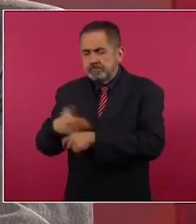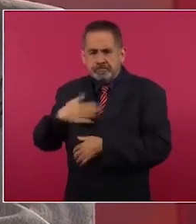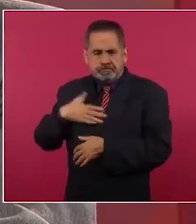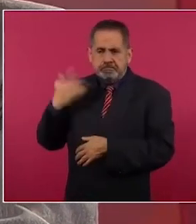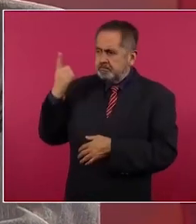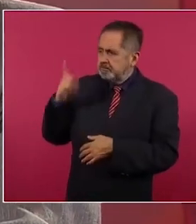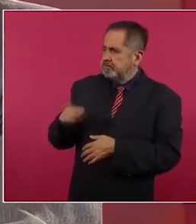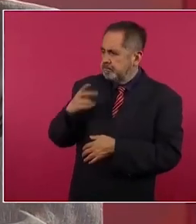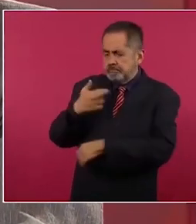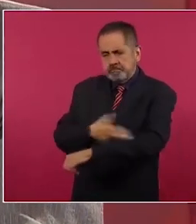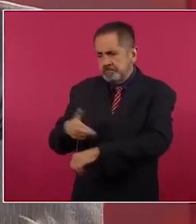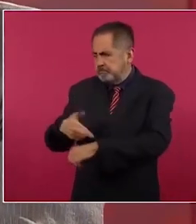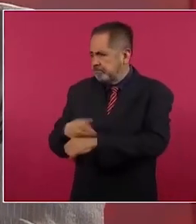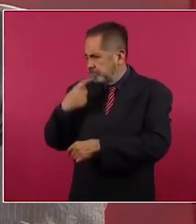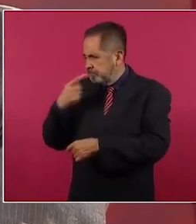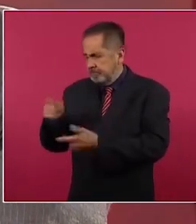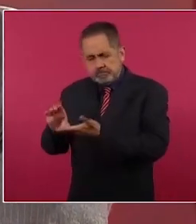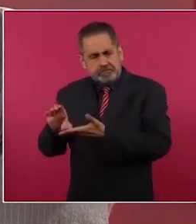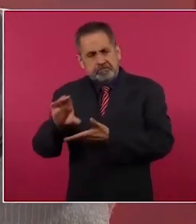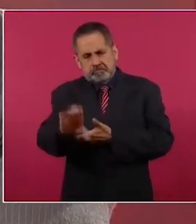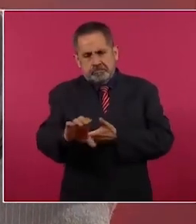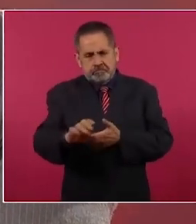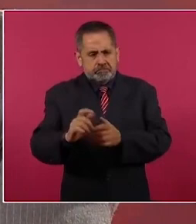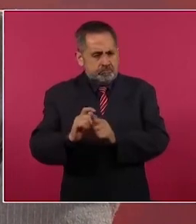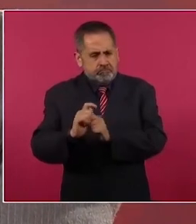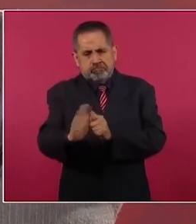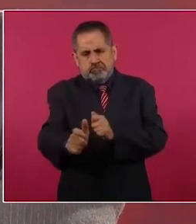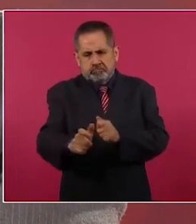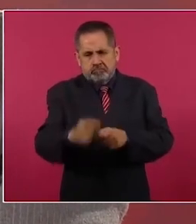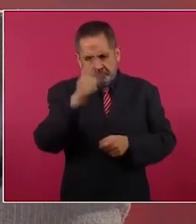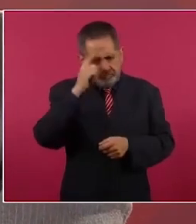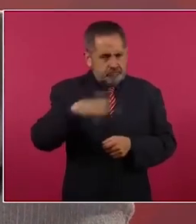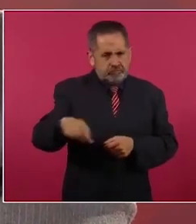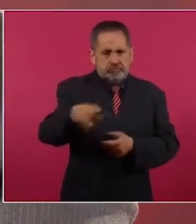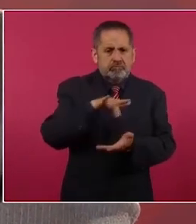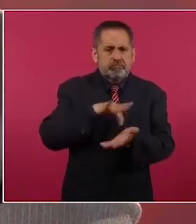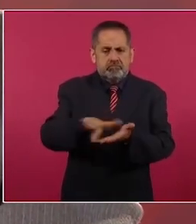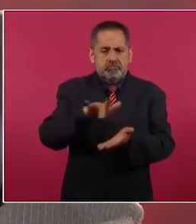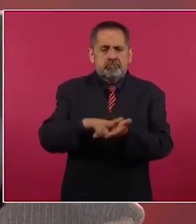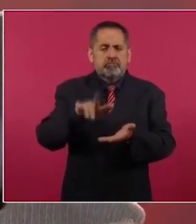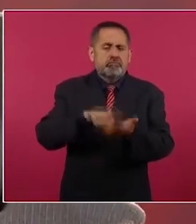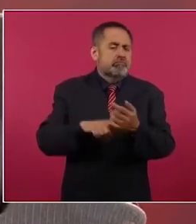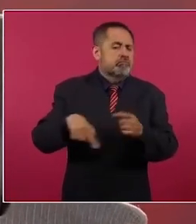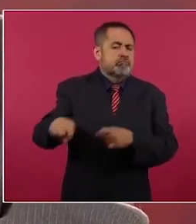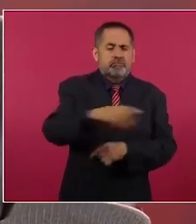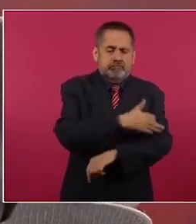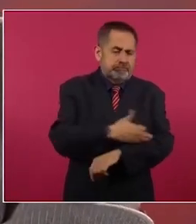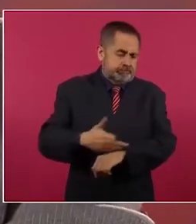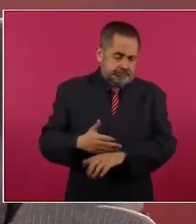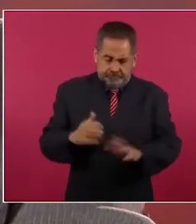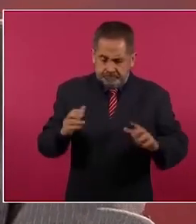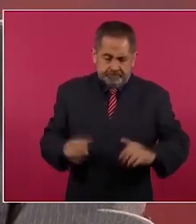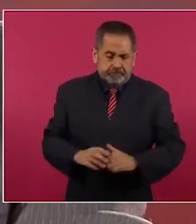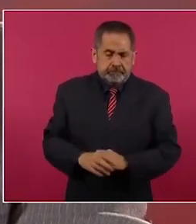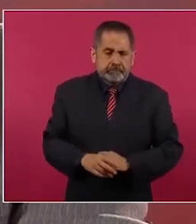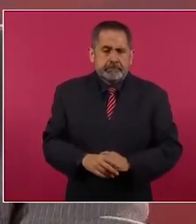instrucciones de que se destinen los fondos para apoyar a los familiares.